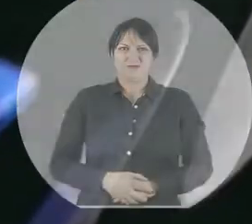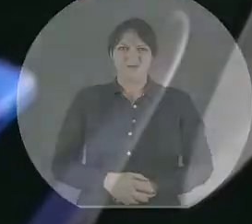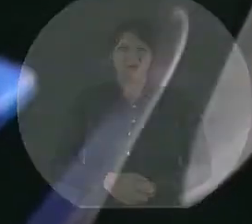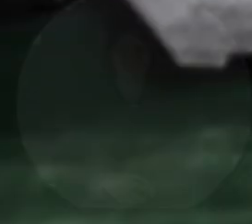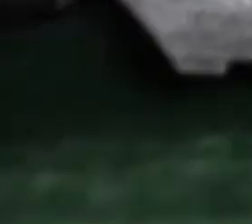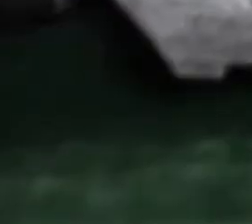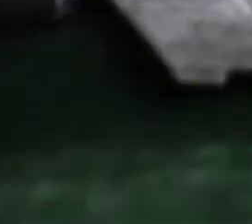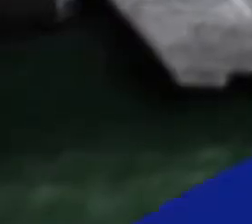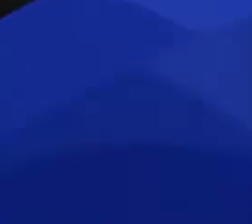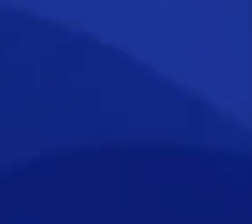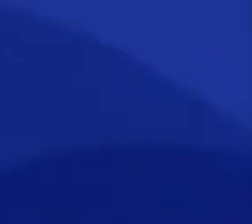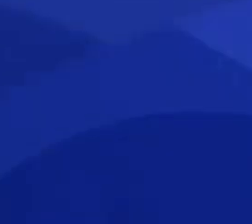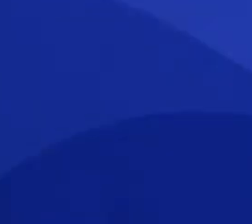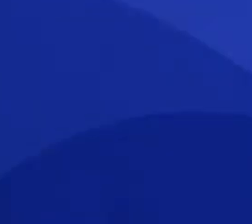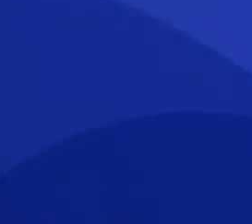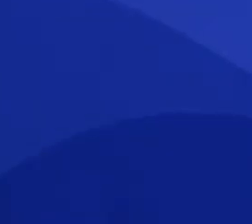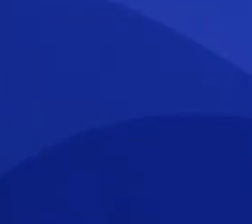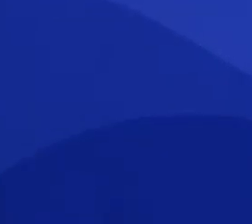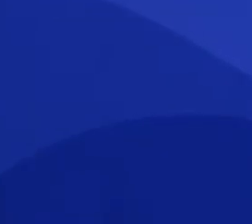reducción de los delitos de impacto.